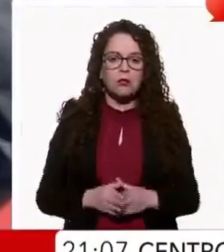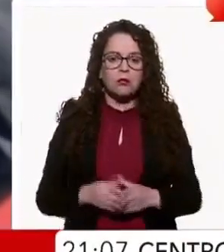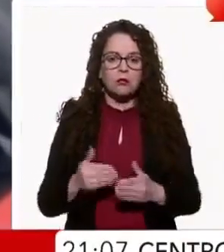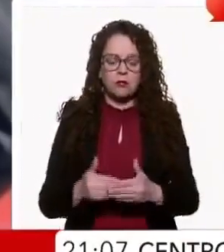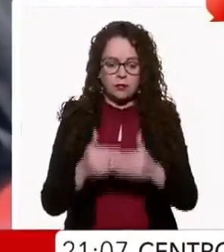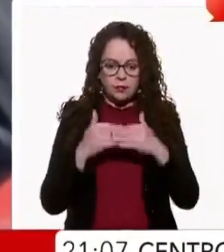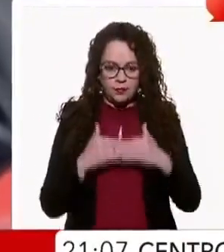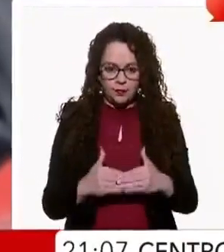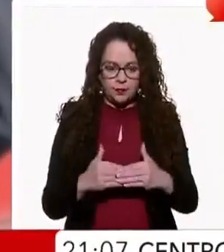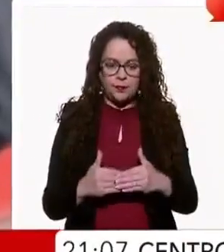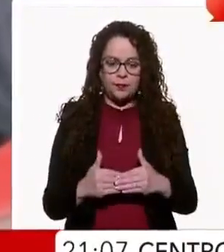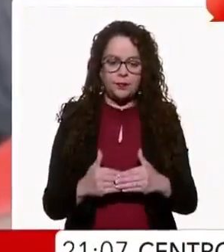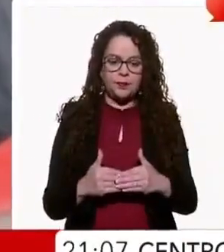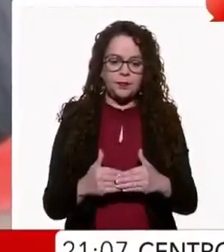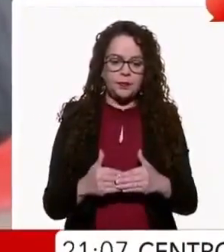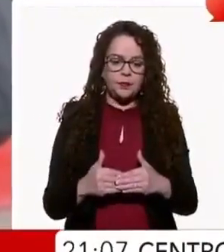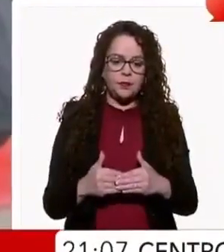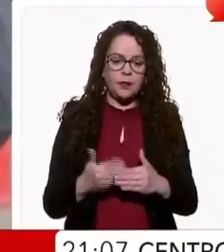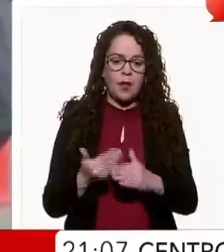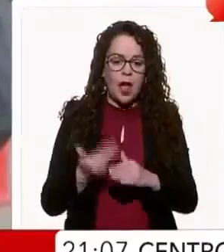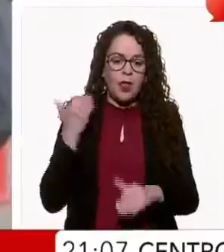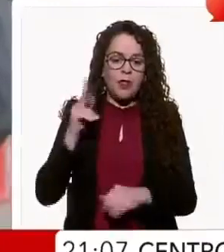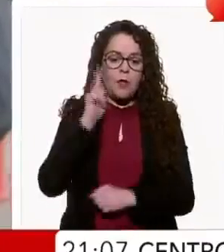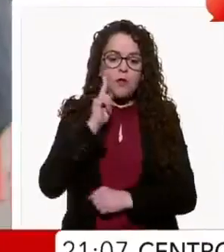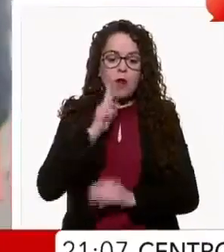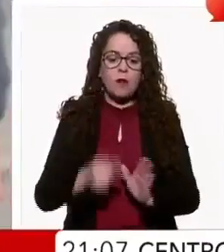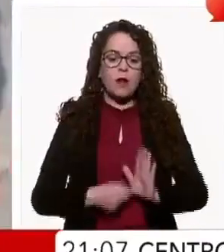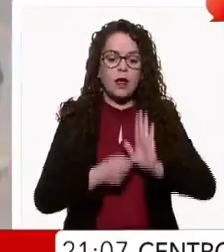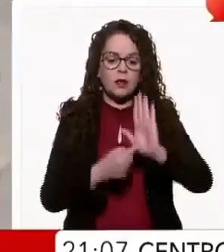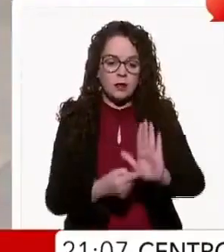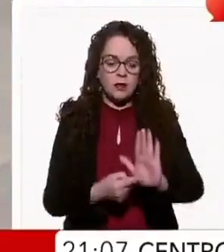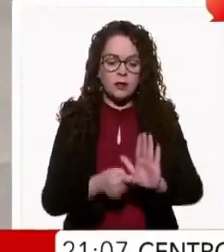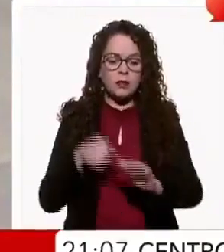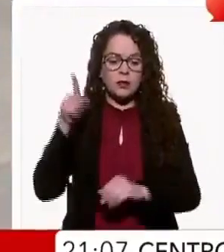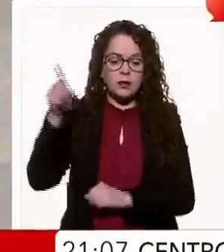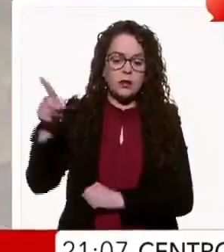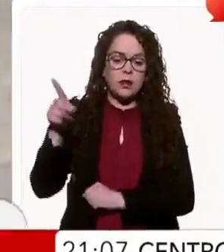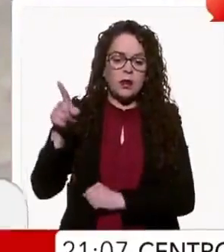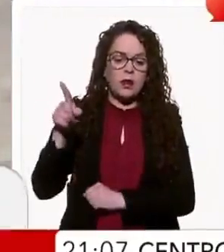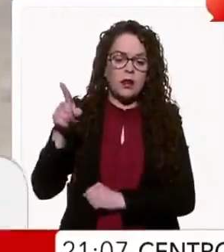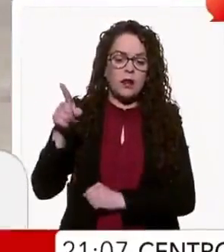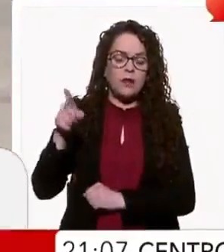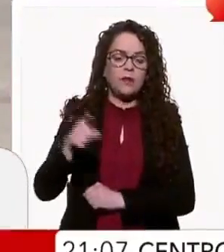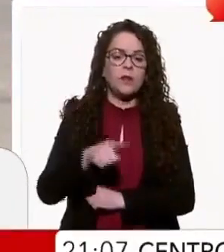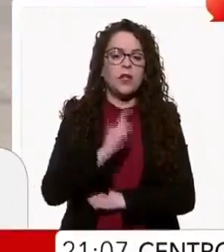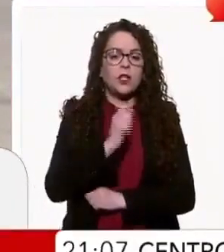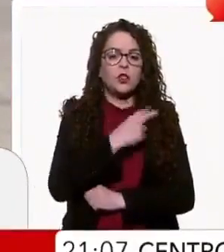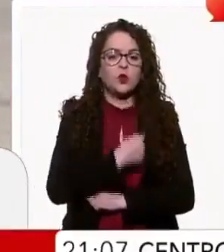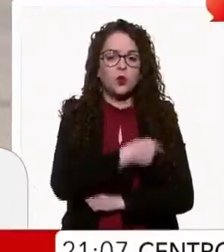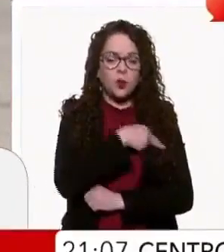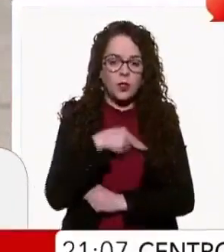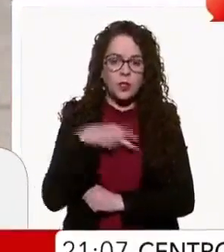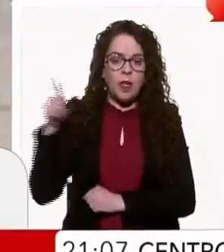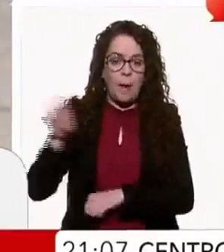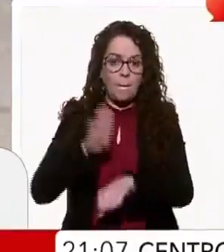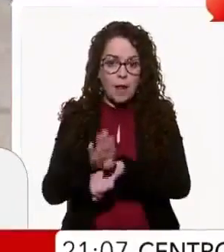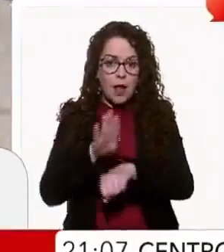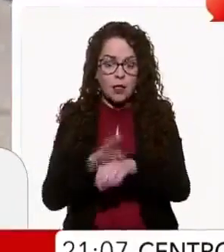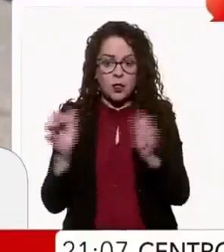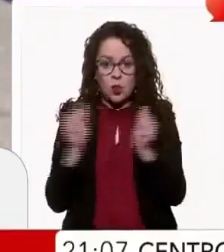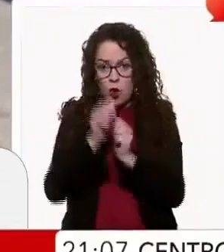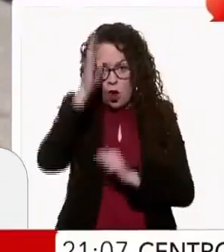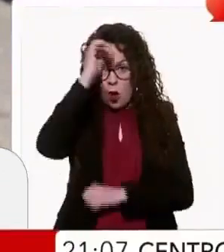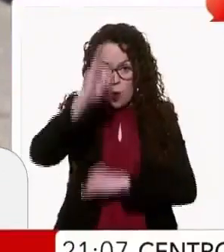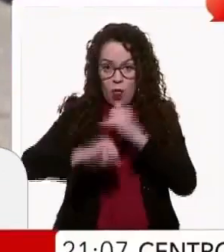que lícitamente fueron obtenidas por la Fiscalía en Brasil y en Suiza mediante tratados internacionales